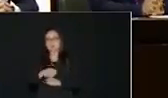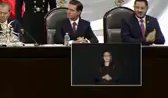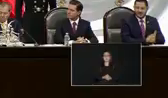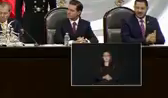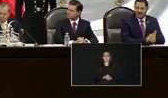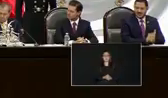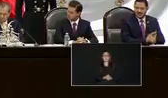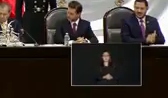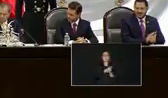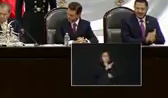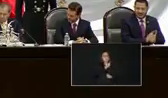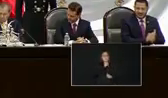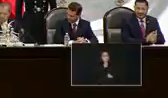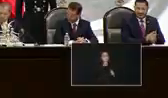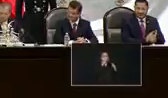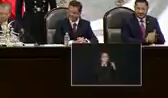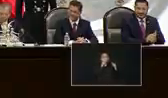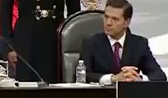sus atenciones.